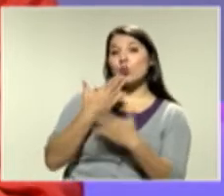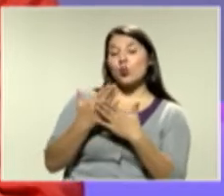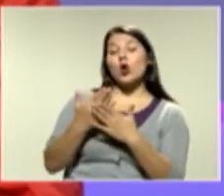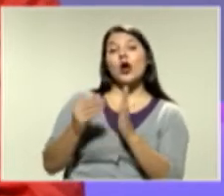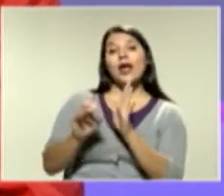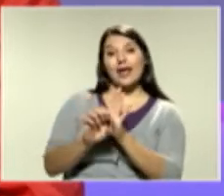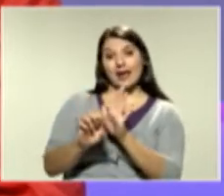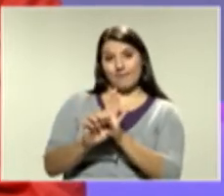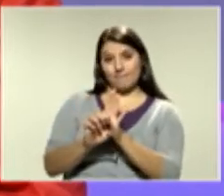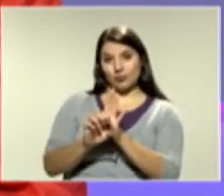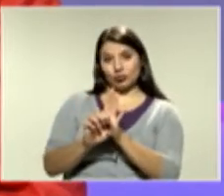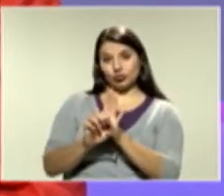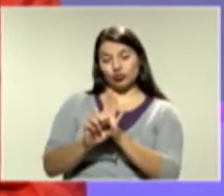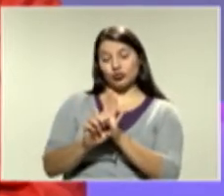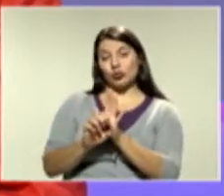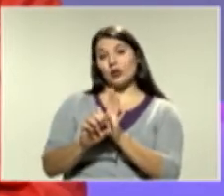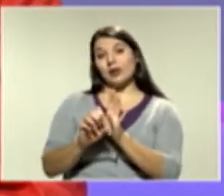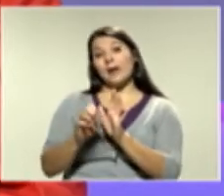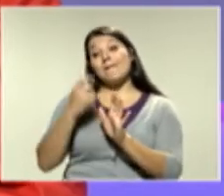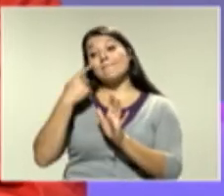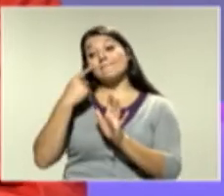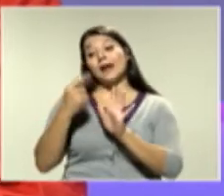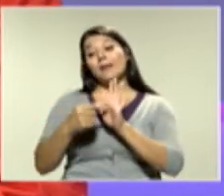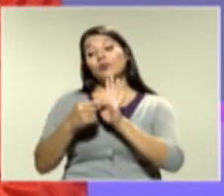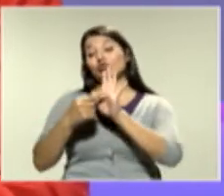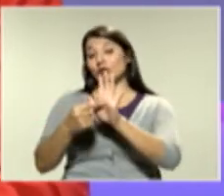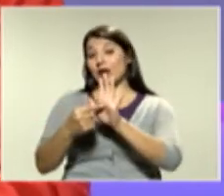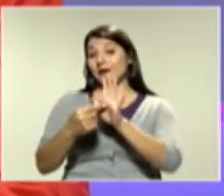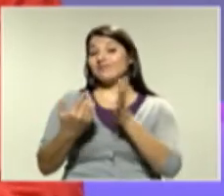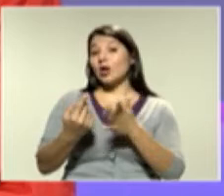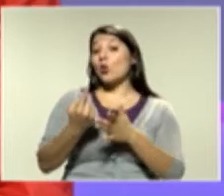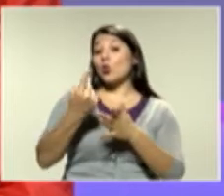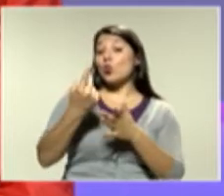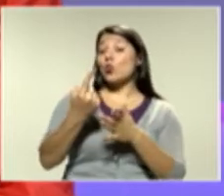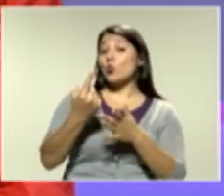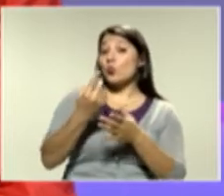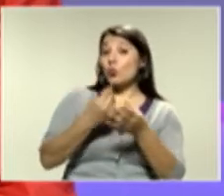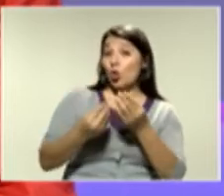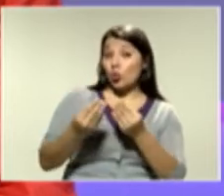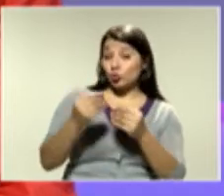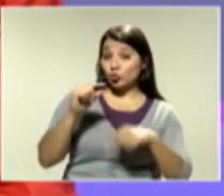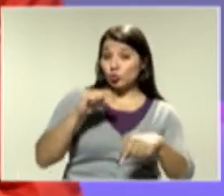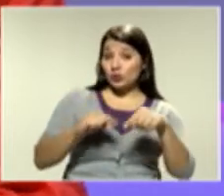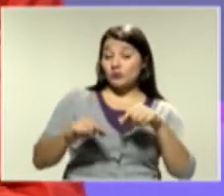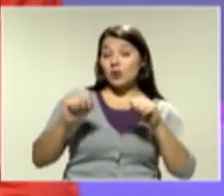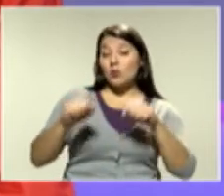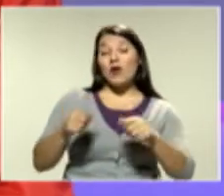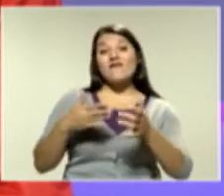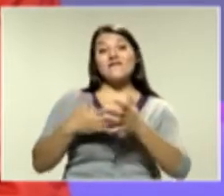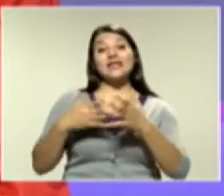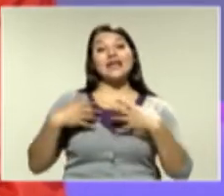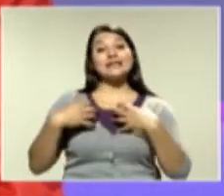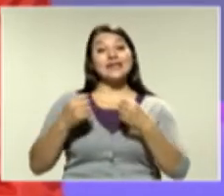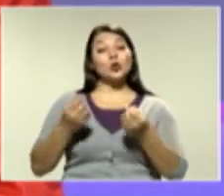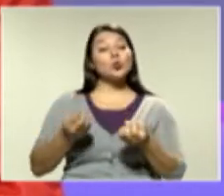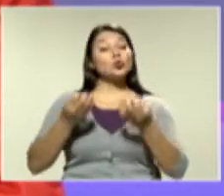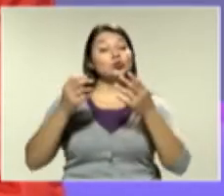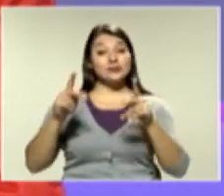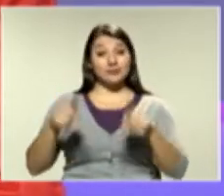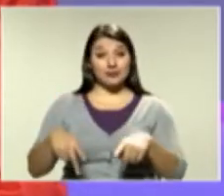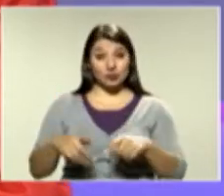cómo una sustancia puede afectar la salud de muchas personas en un periodo de tiempo,